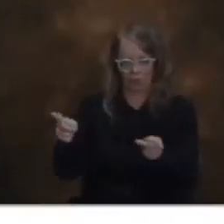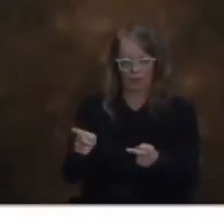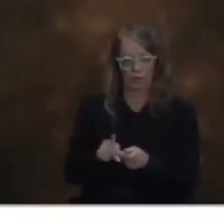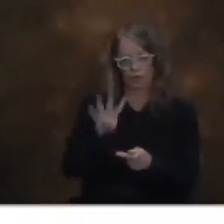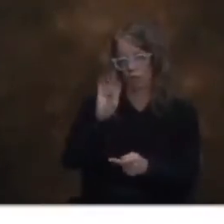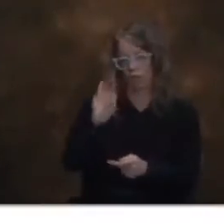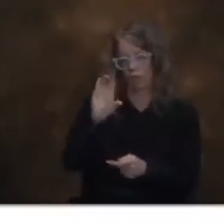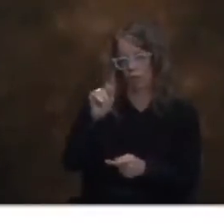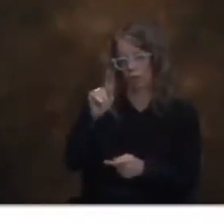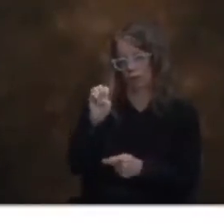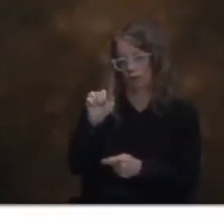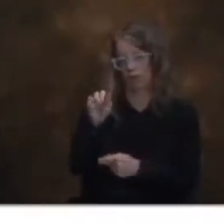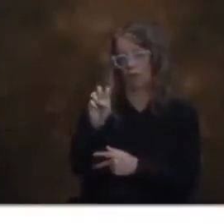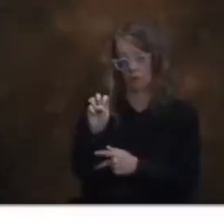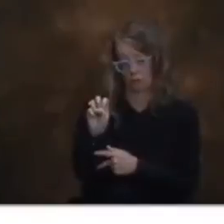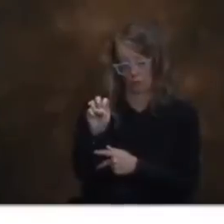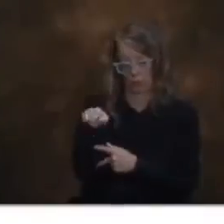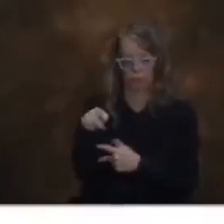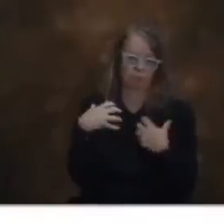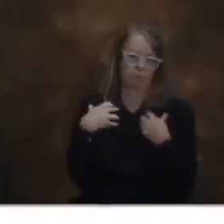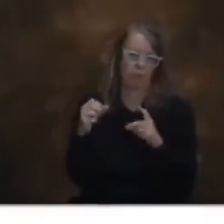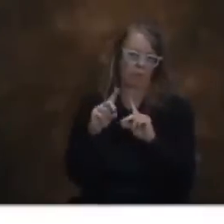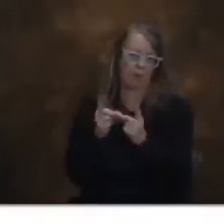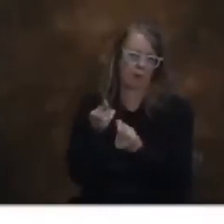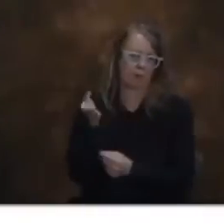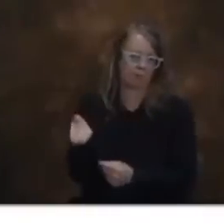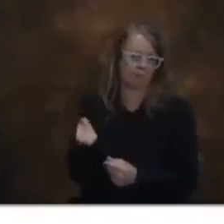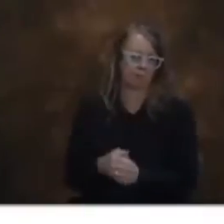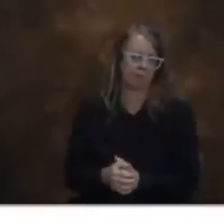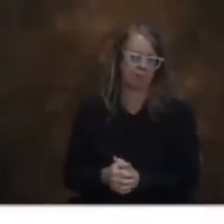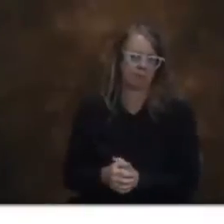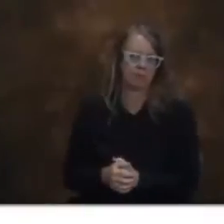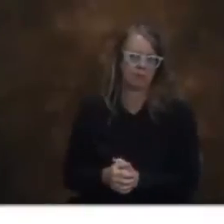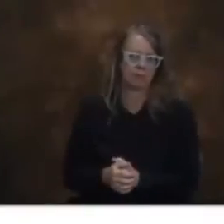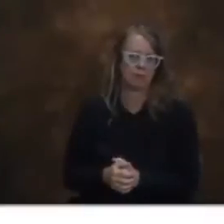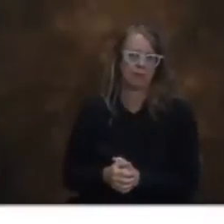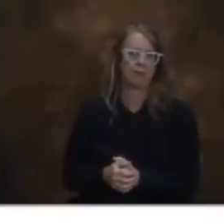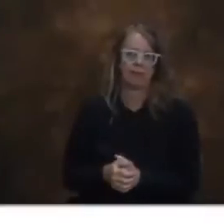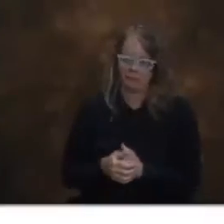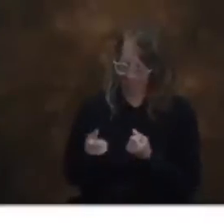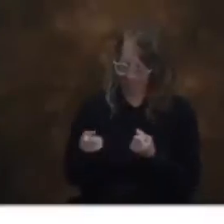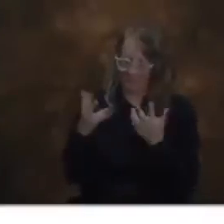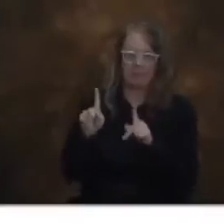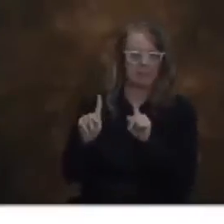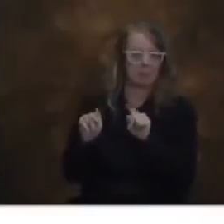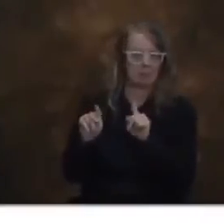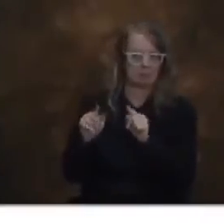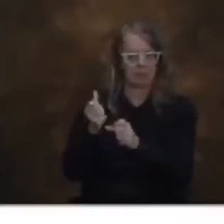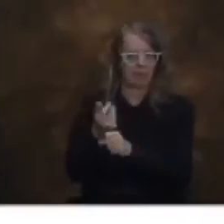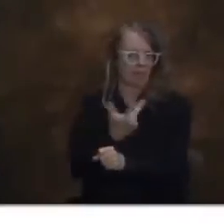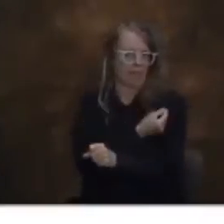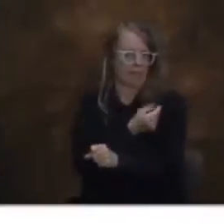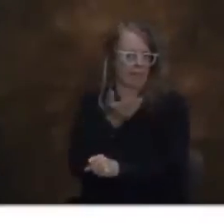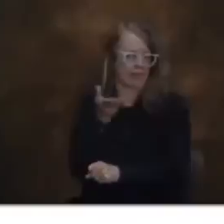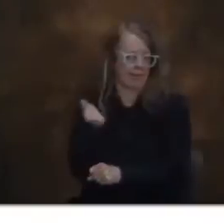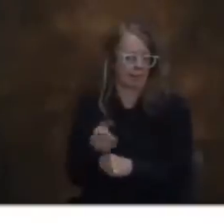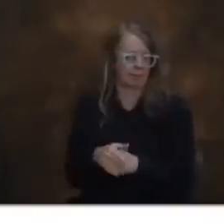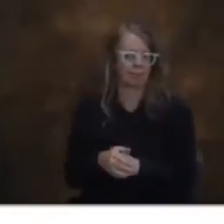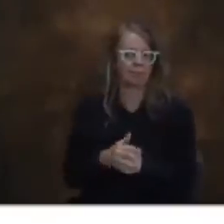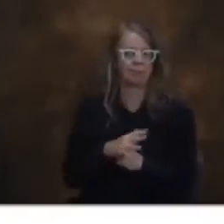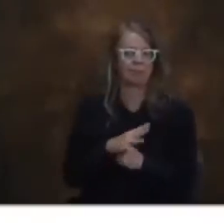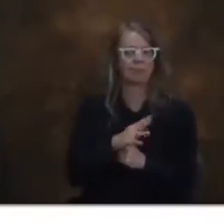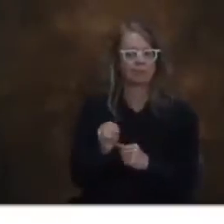ofreciendo vacunas en nuestra oficina fija que se encuentra en el 40 de la cox avenue en